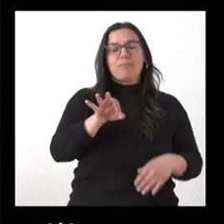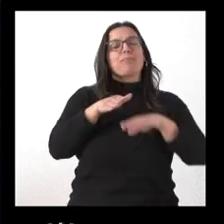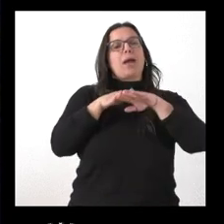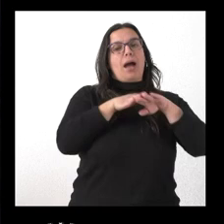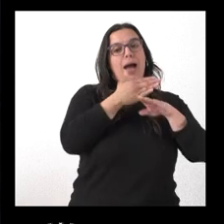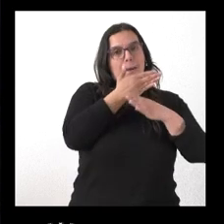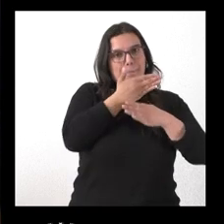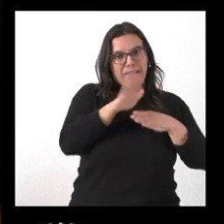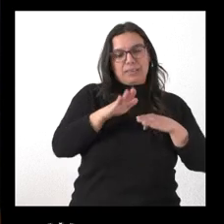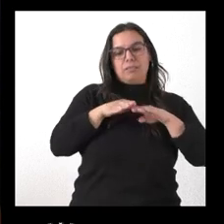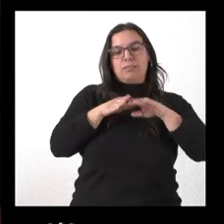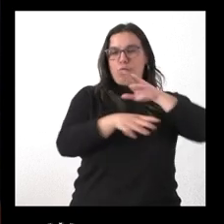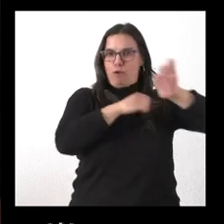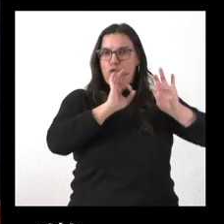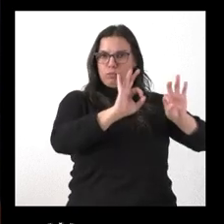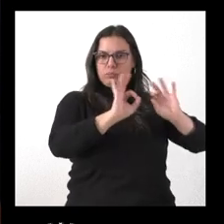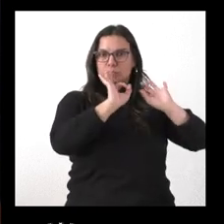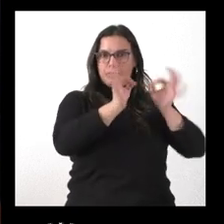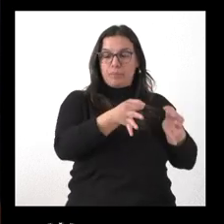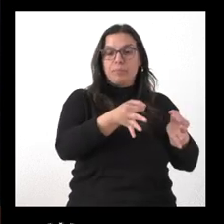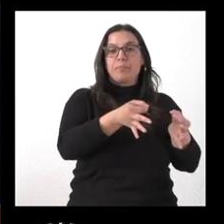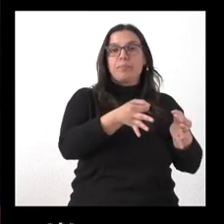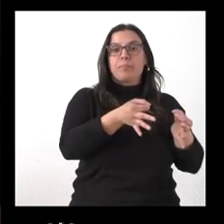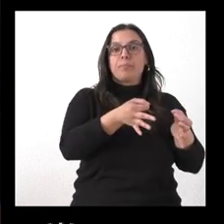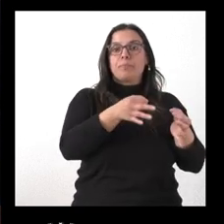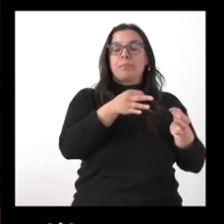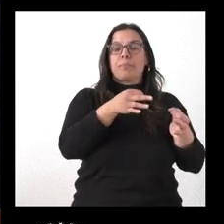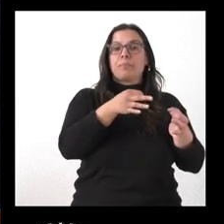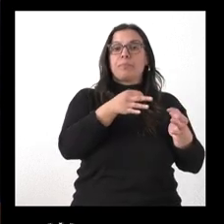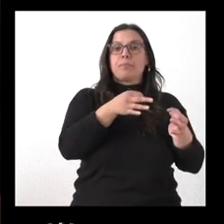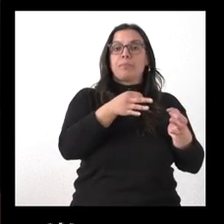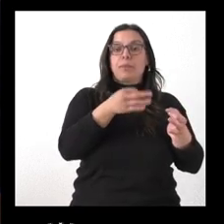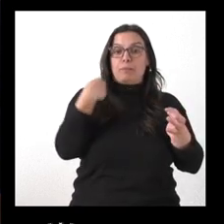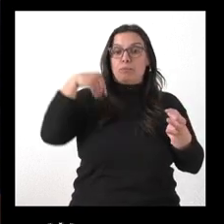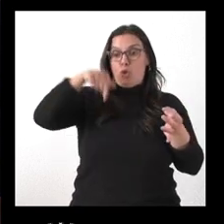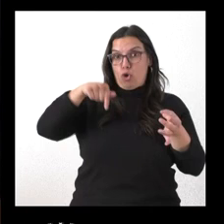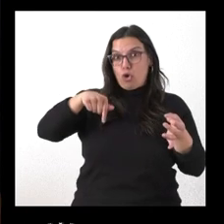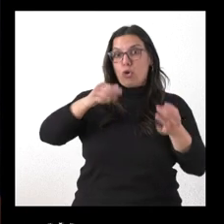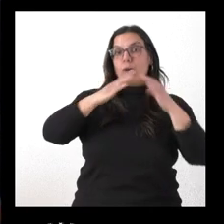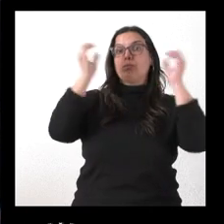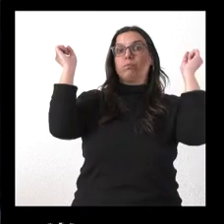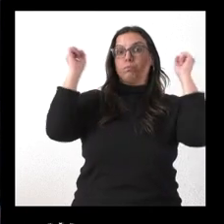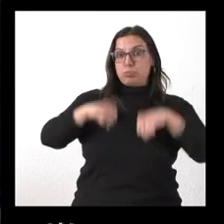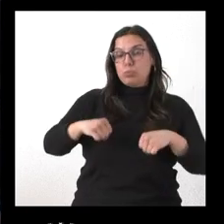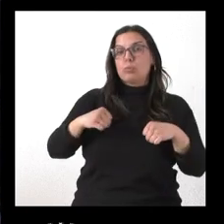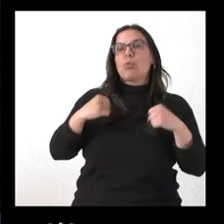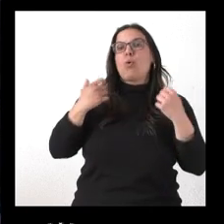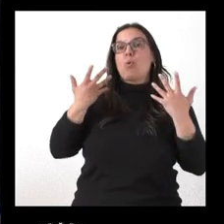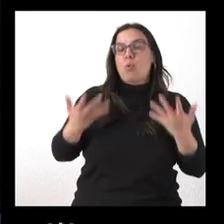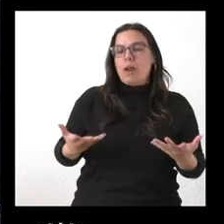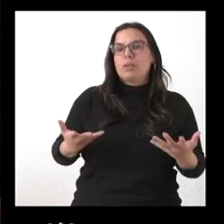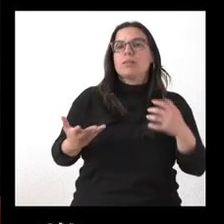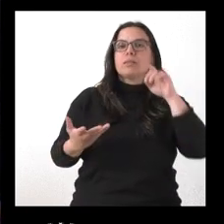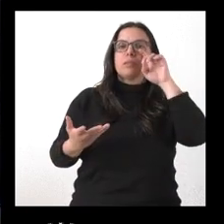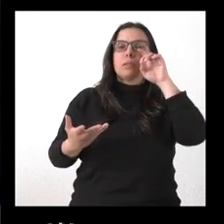de este fondo de cooperación local es al que me voy a referir y es lo que hemos materializado en la mañana de hoy aprobando